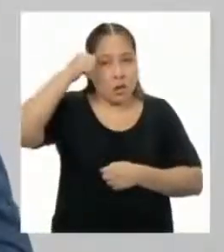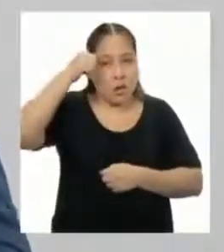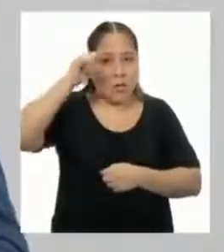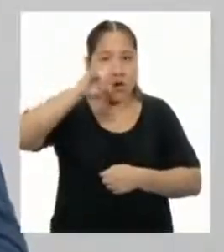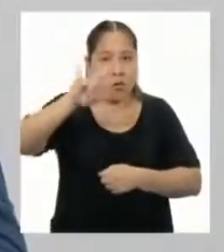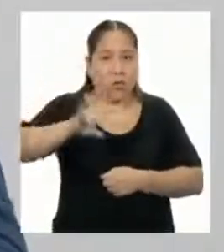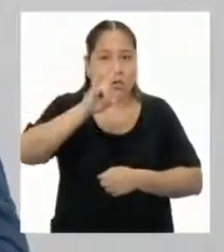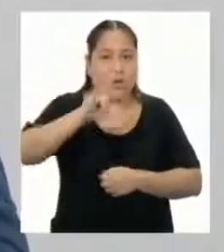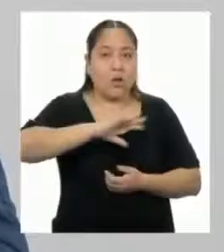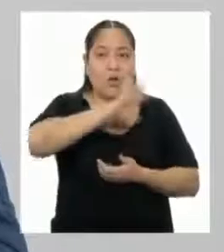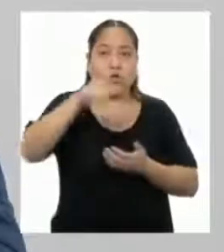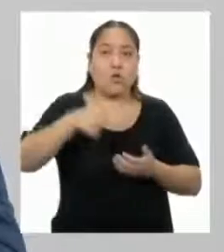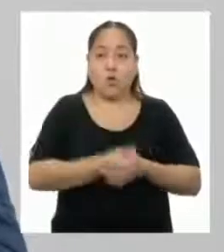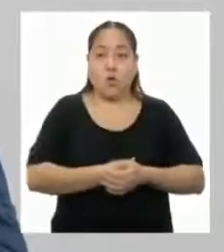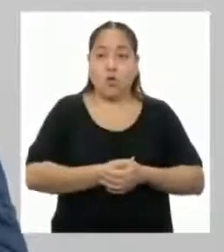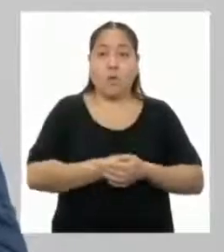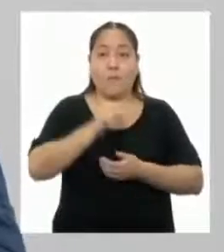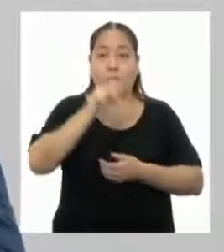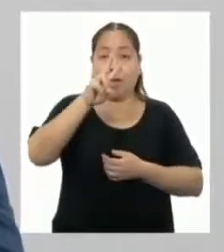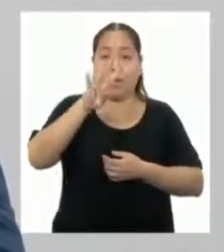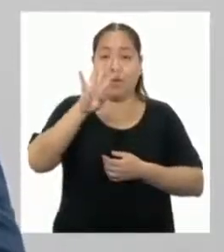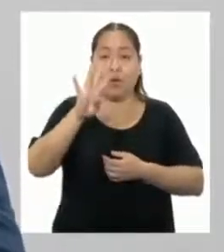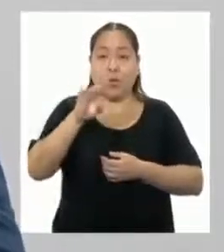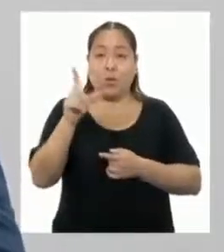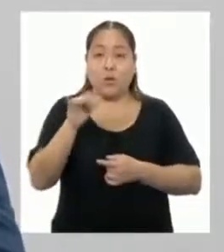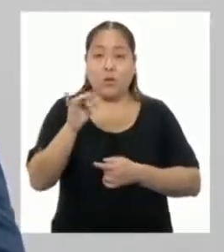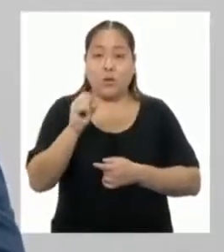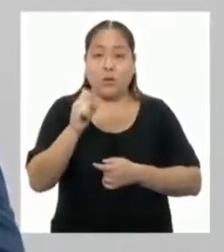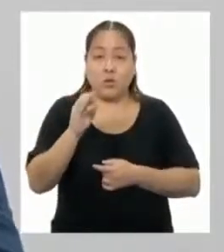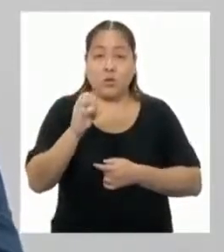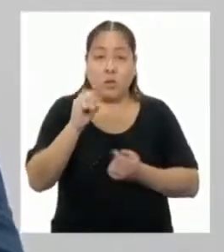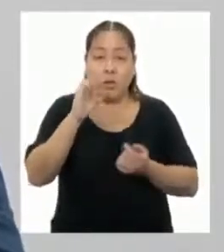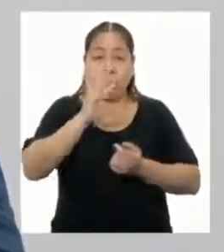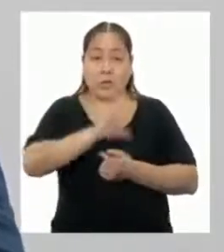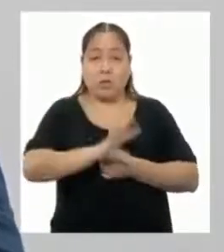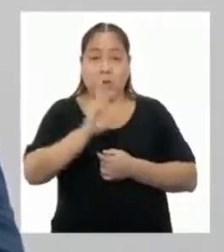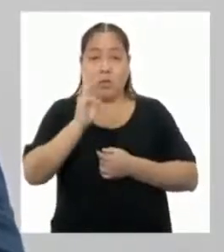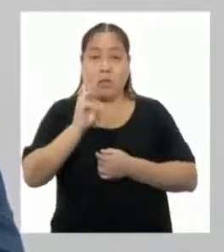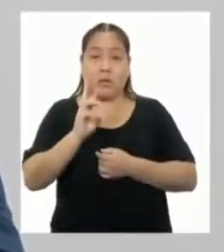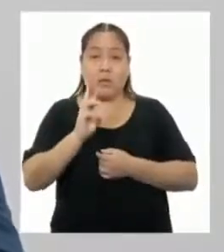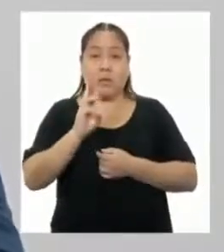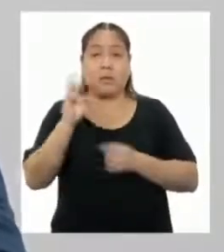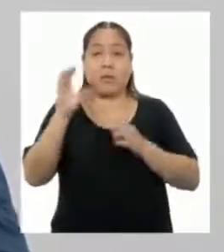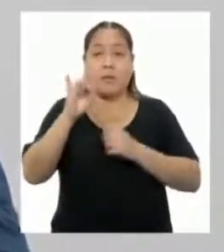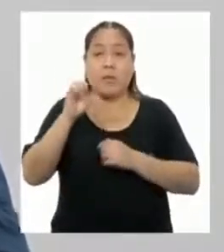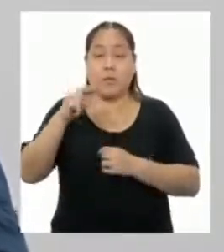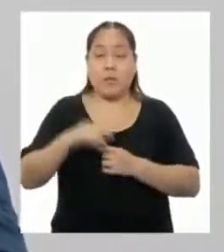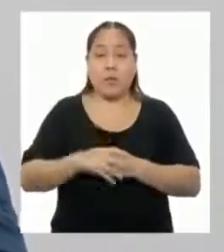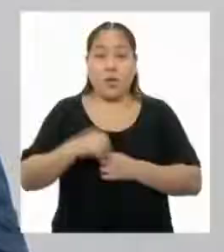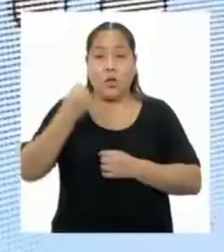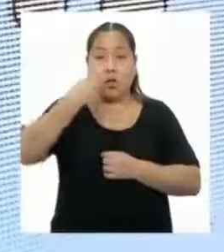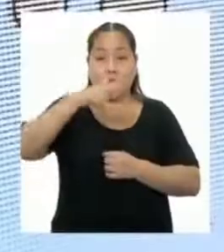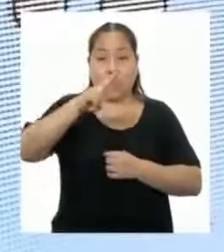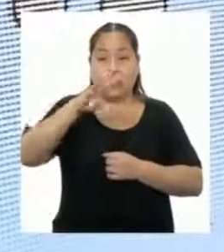debes utilizar 24 listones de 50 centímetros y 12 listones de